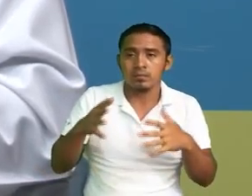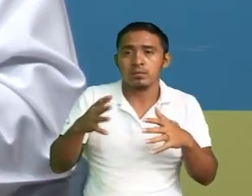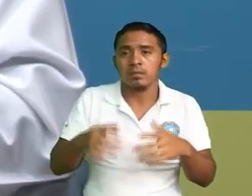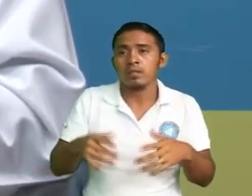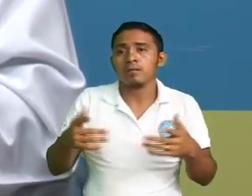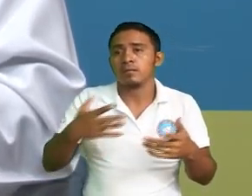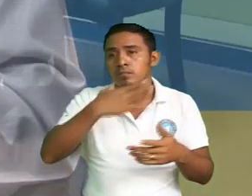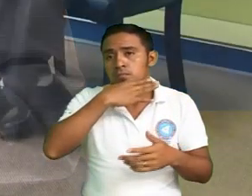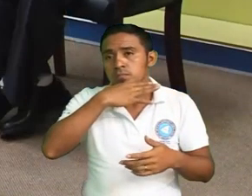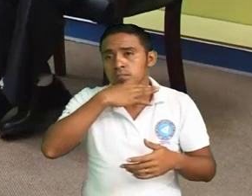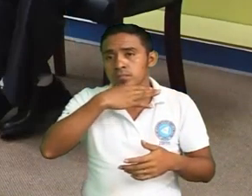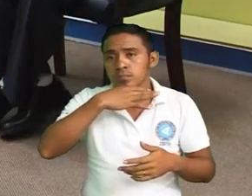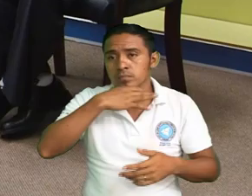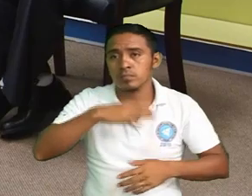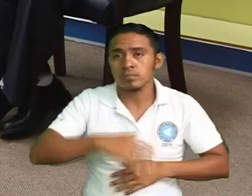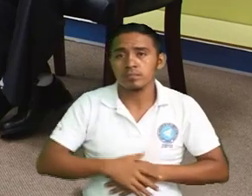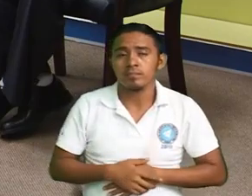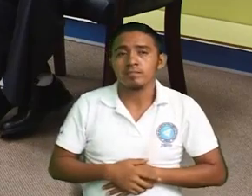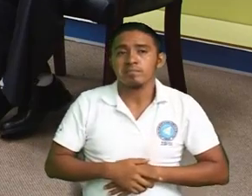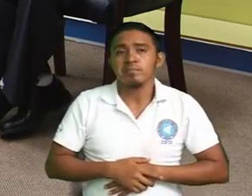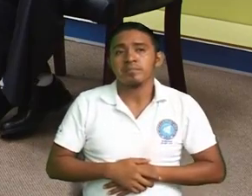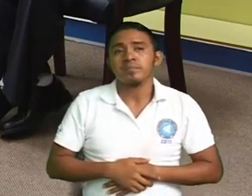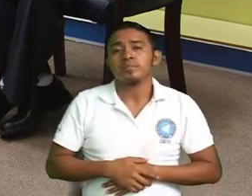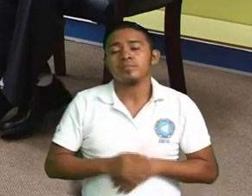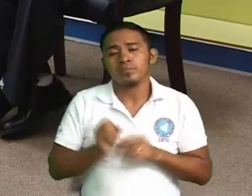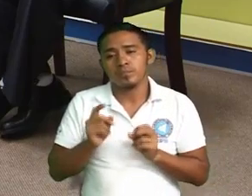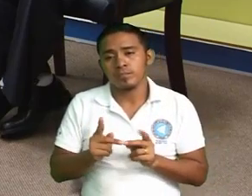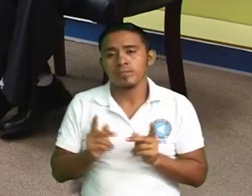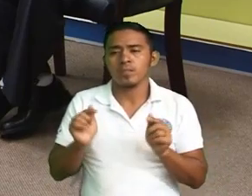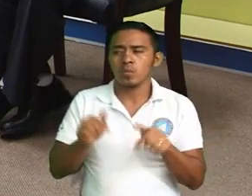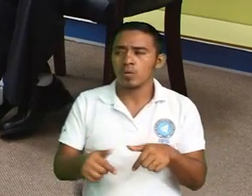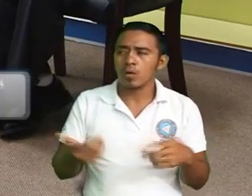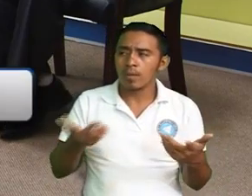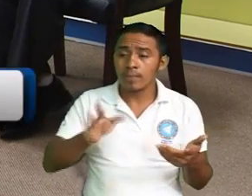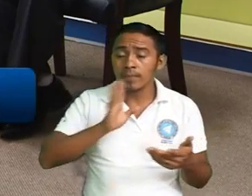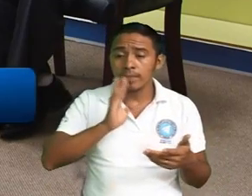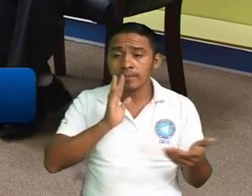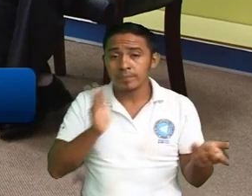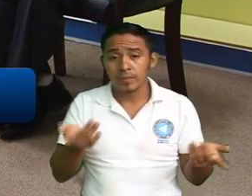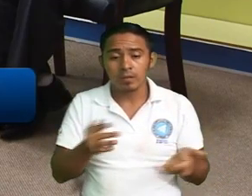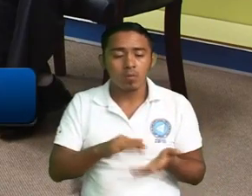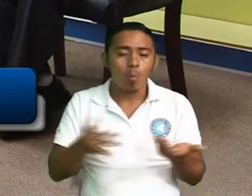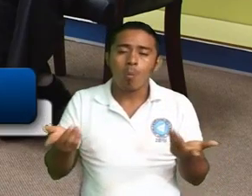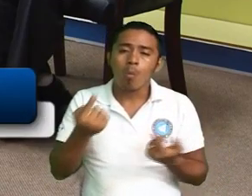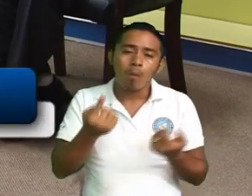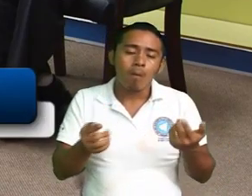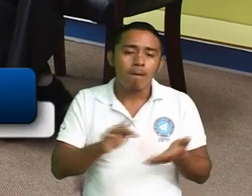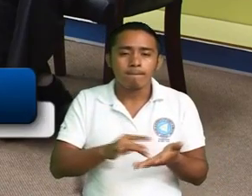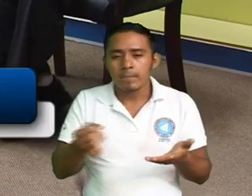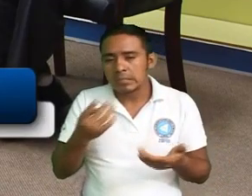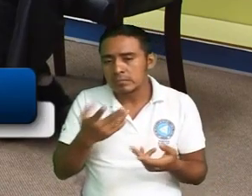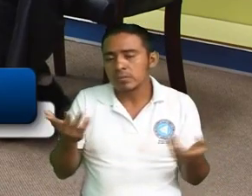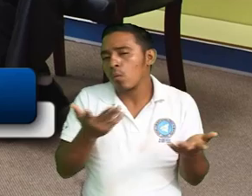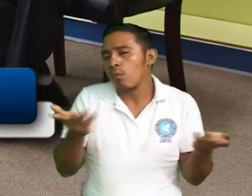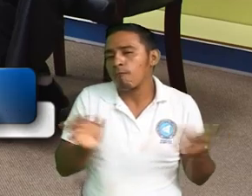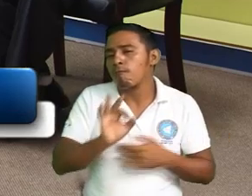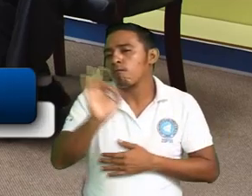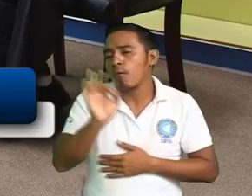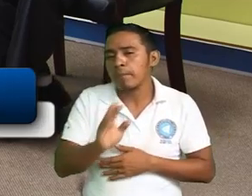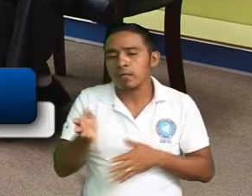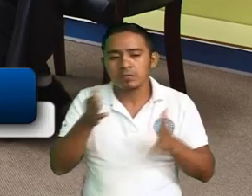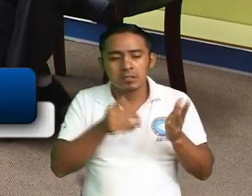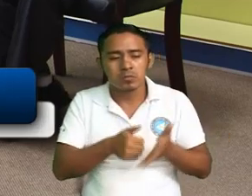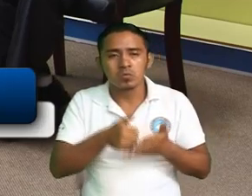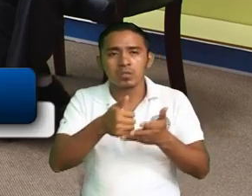es algo grave. Ahora hablemos del tratamiento. ¿Cuál es el tratamiento que ustedes, los expertos